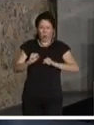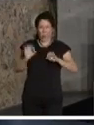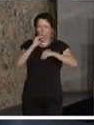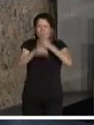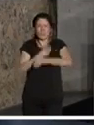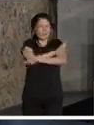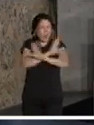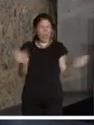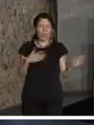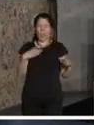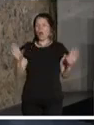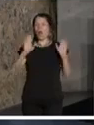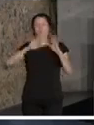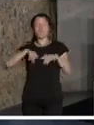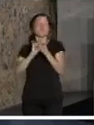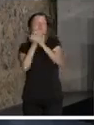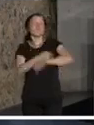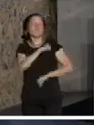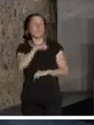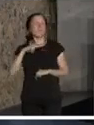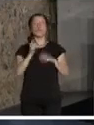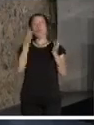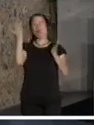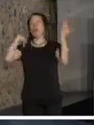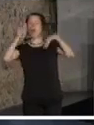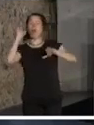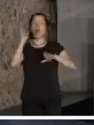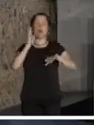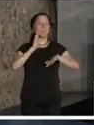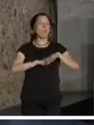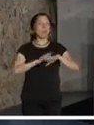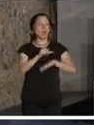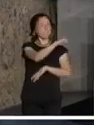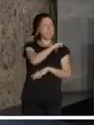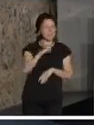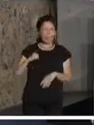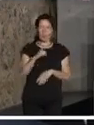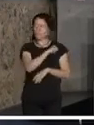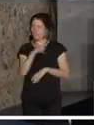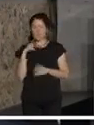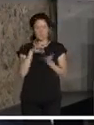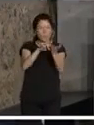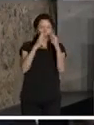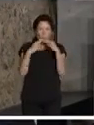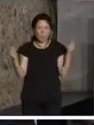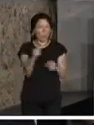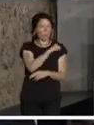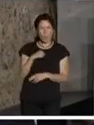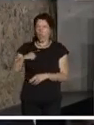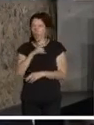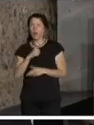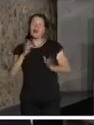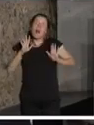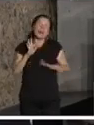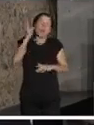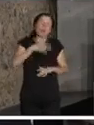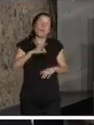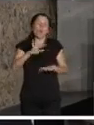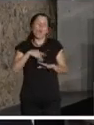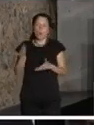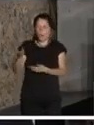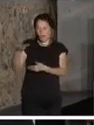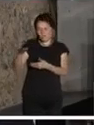todo lo contrario privatizar y Buscar cualquier excusa para privatizar los servicios públicos Y de paso si pueden